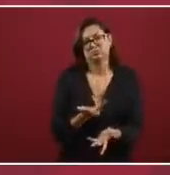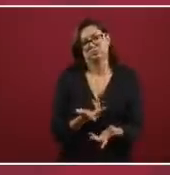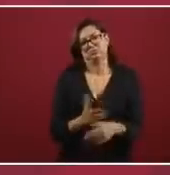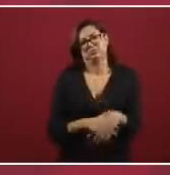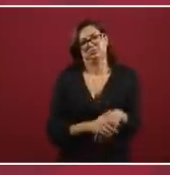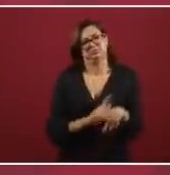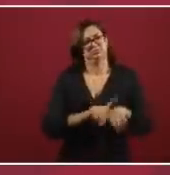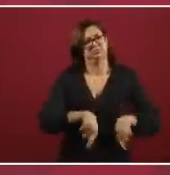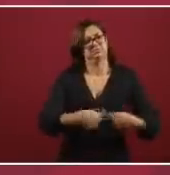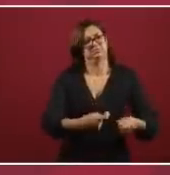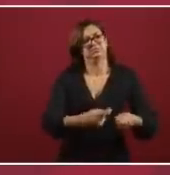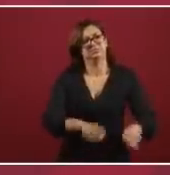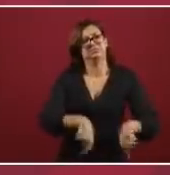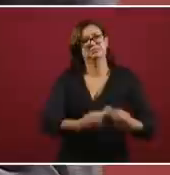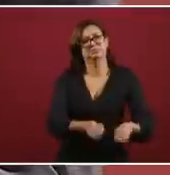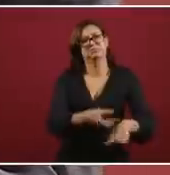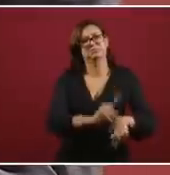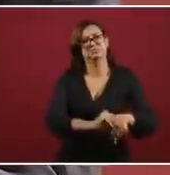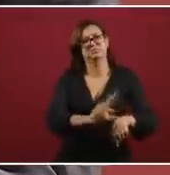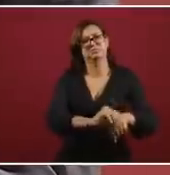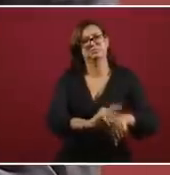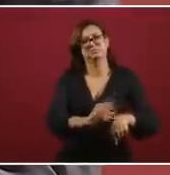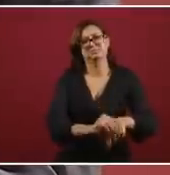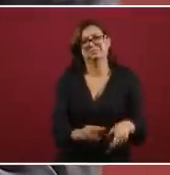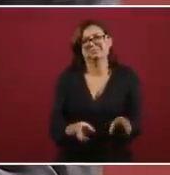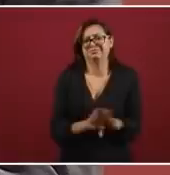entregándose concesiones.